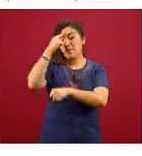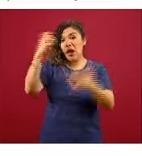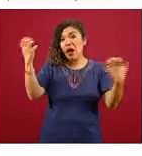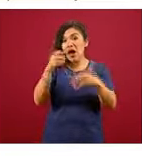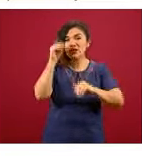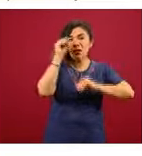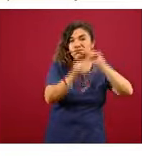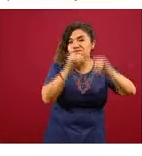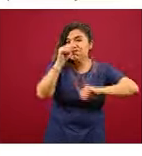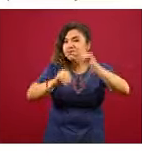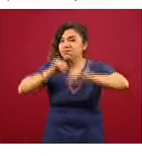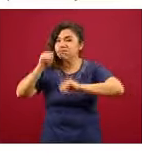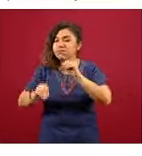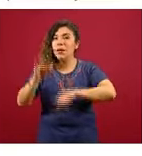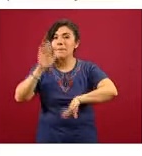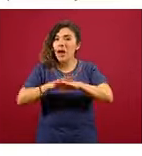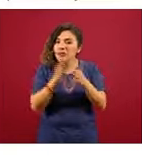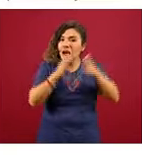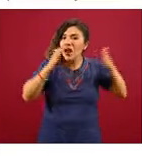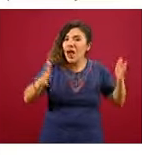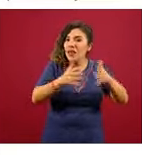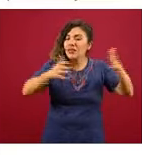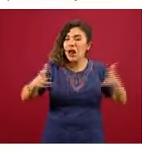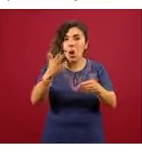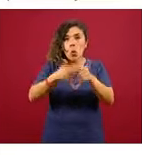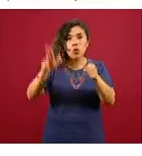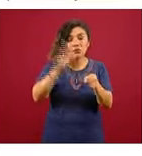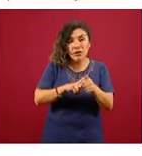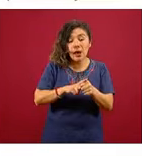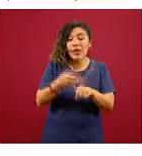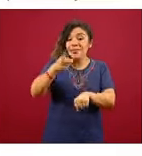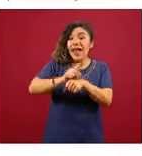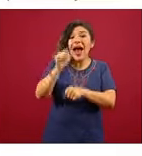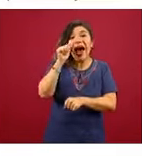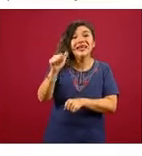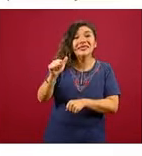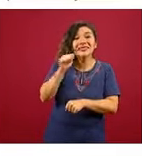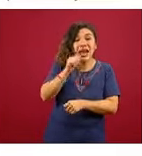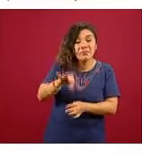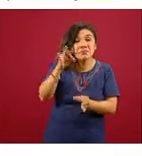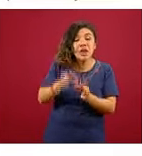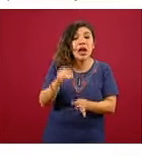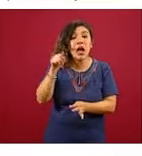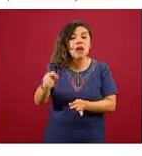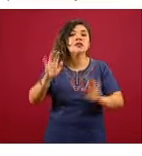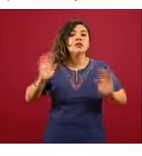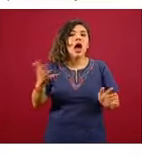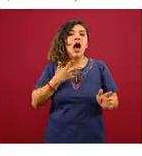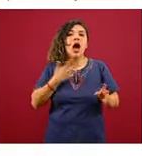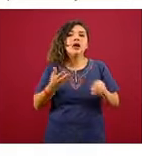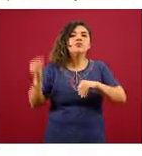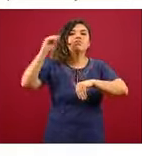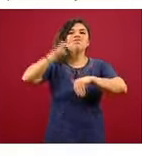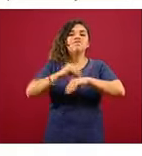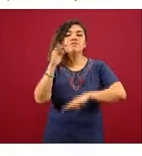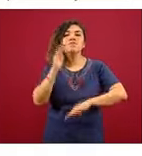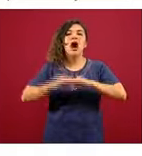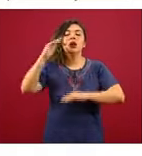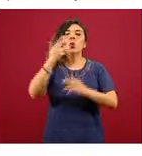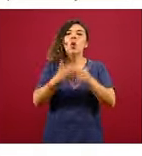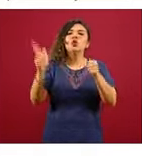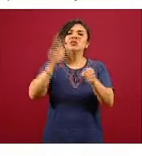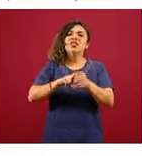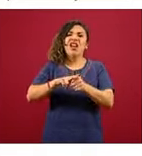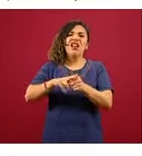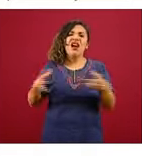la reconversión, la expansión. De hecho, el día de ayer se llevó a cabo ya un escalamiento del Hospital